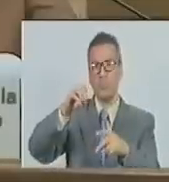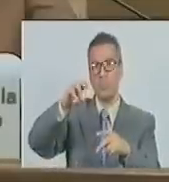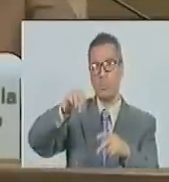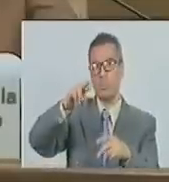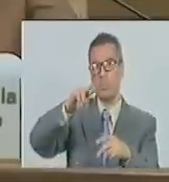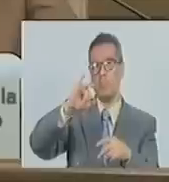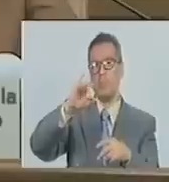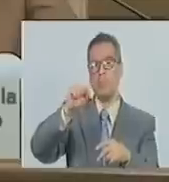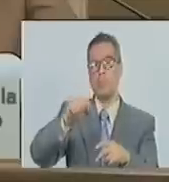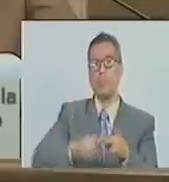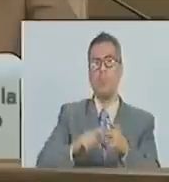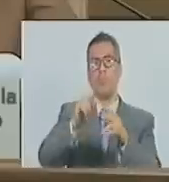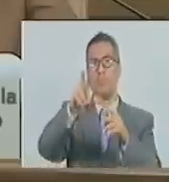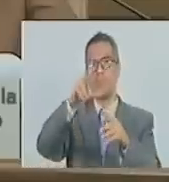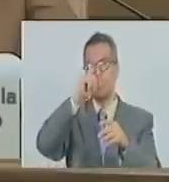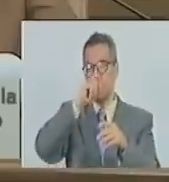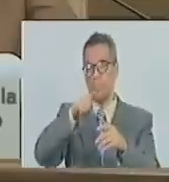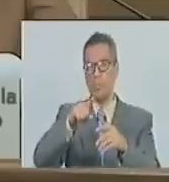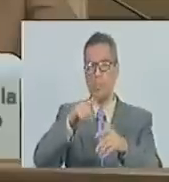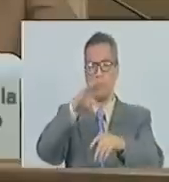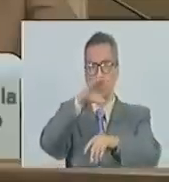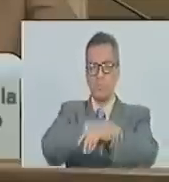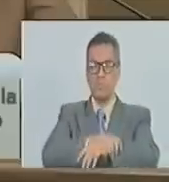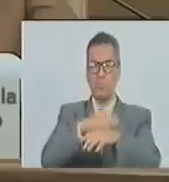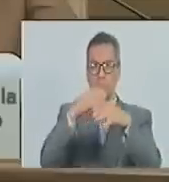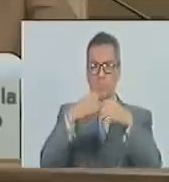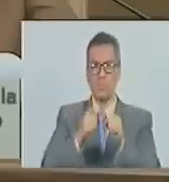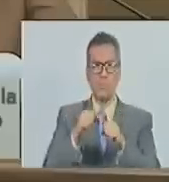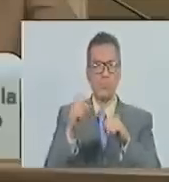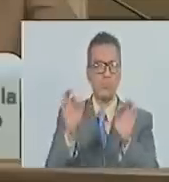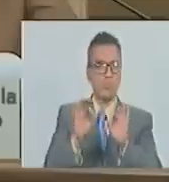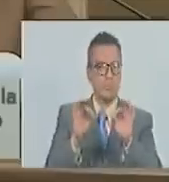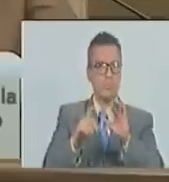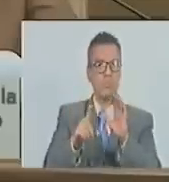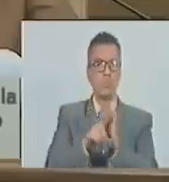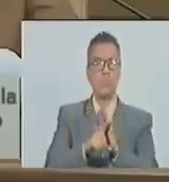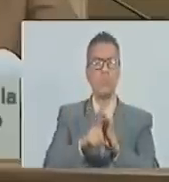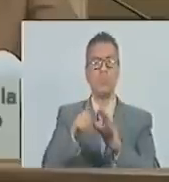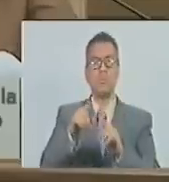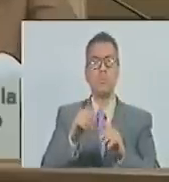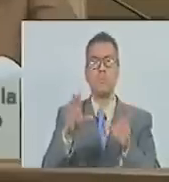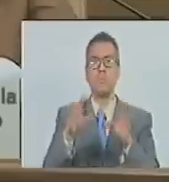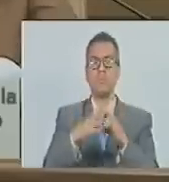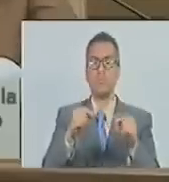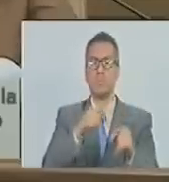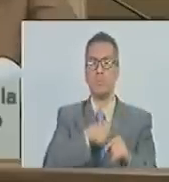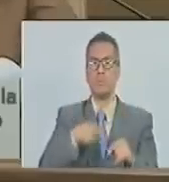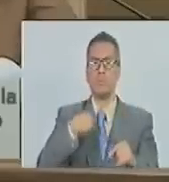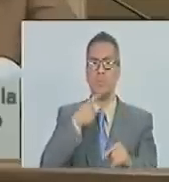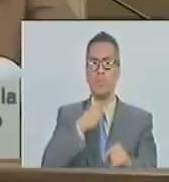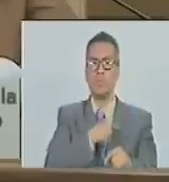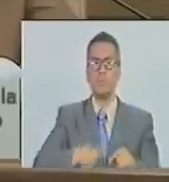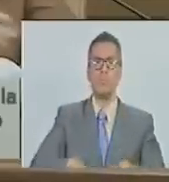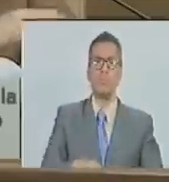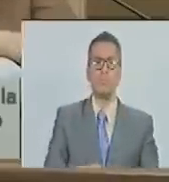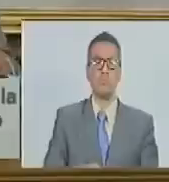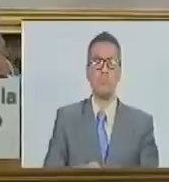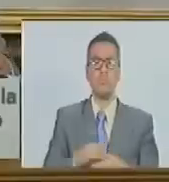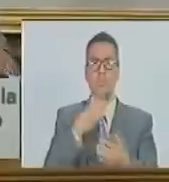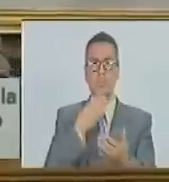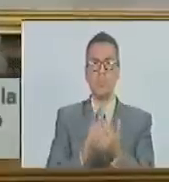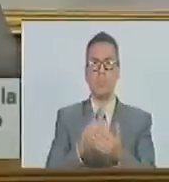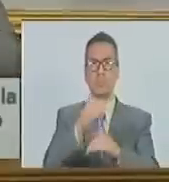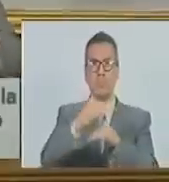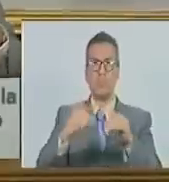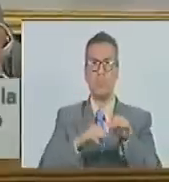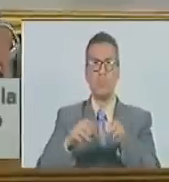tras cumplirse 3 años de su detención arbitraria e ilegal. Es todo, ciudadano presidente. Gracias,